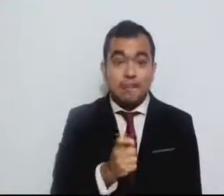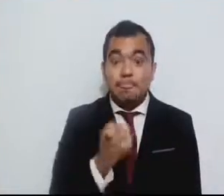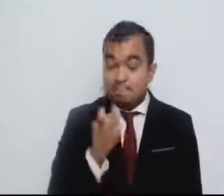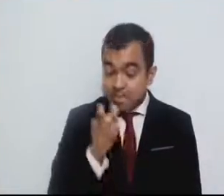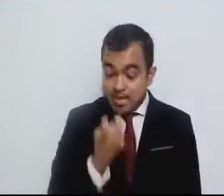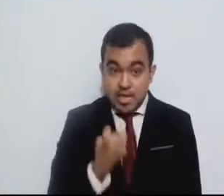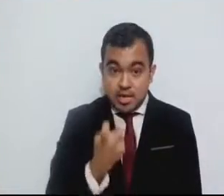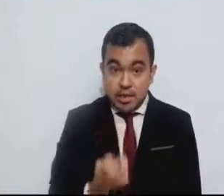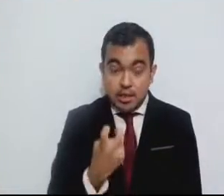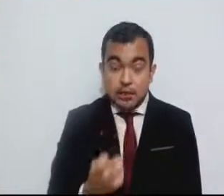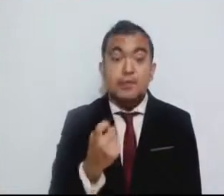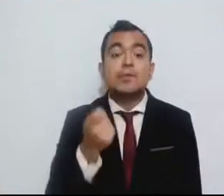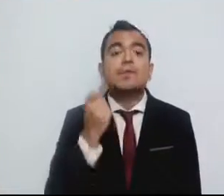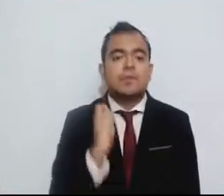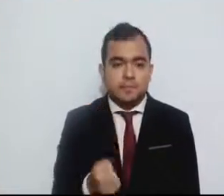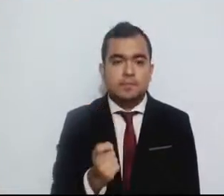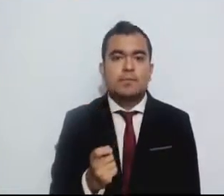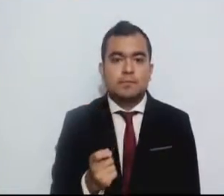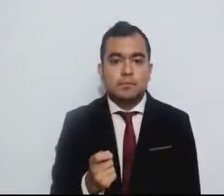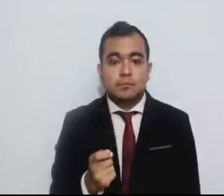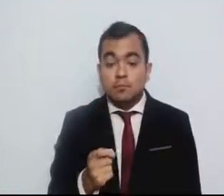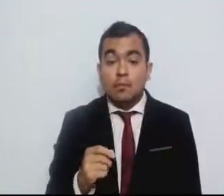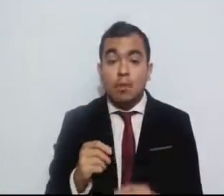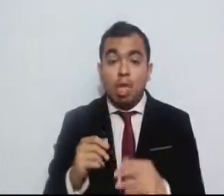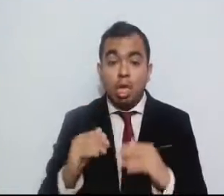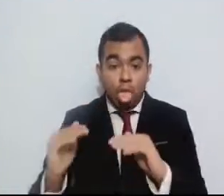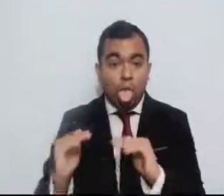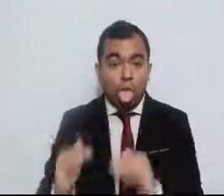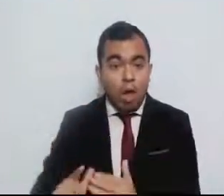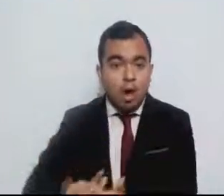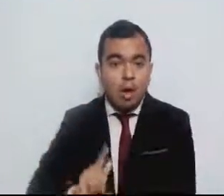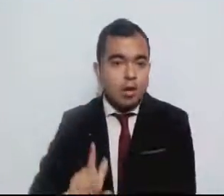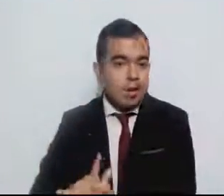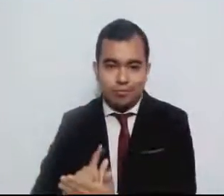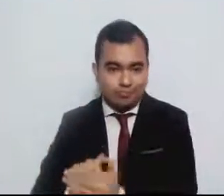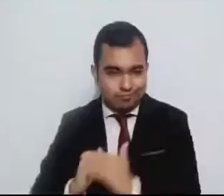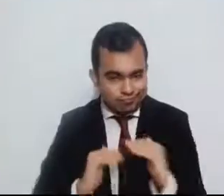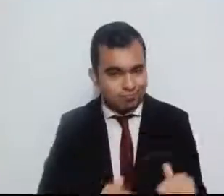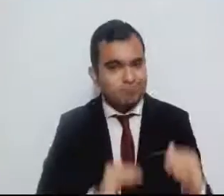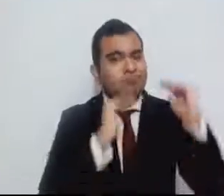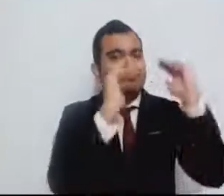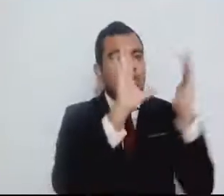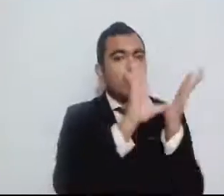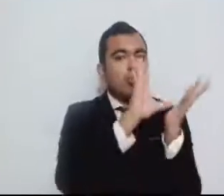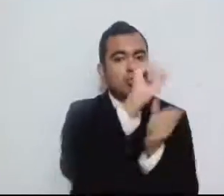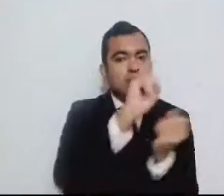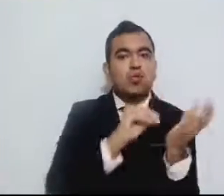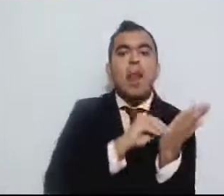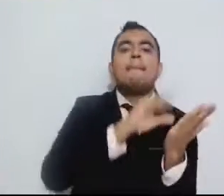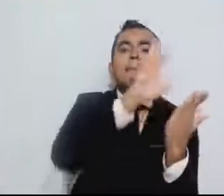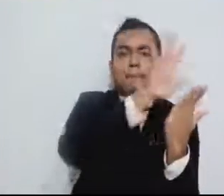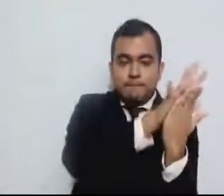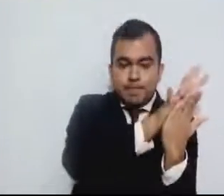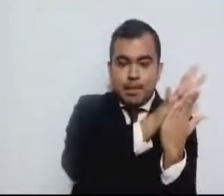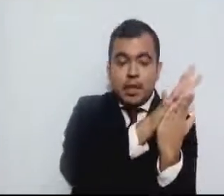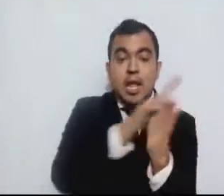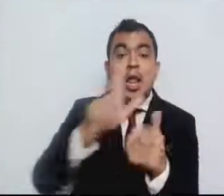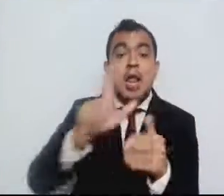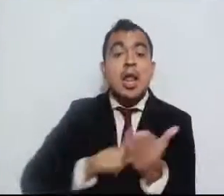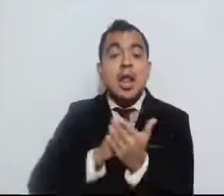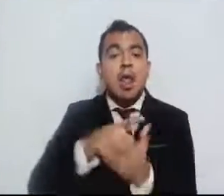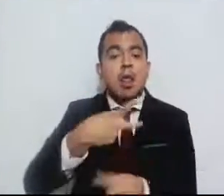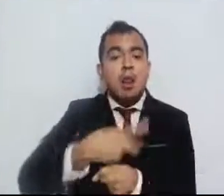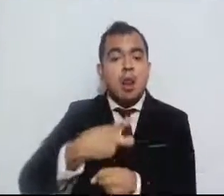se suba a rango constitucional, independientemente de las leyes secundarias. Y por lo